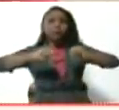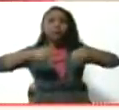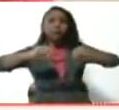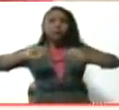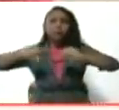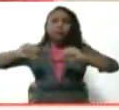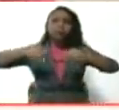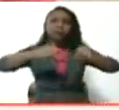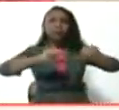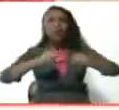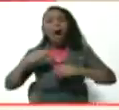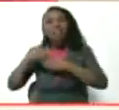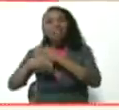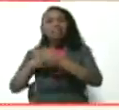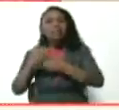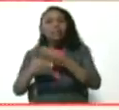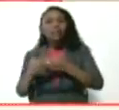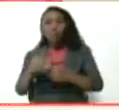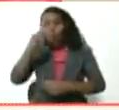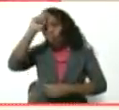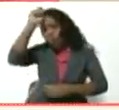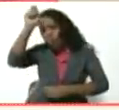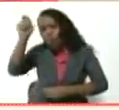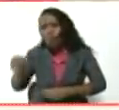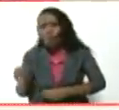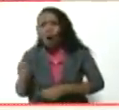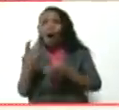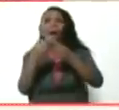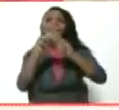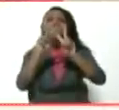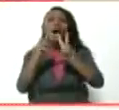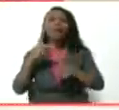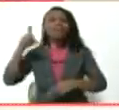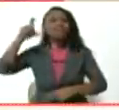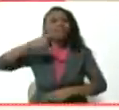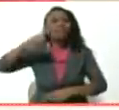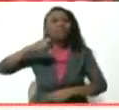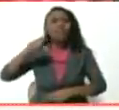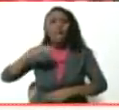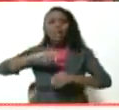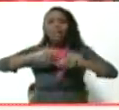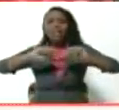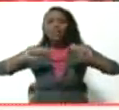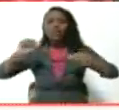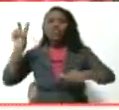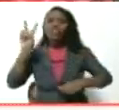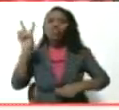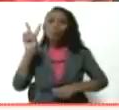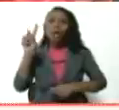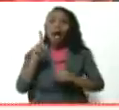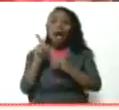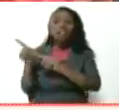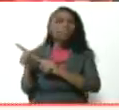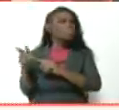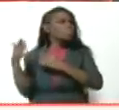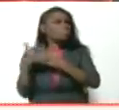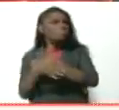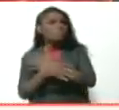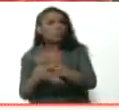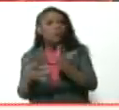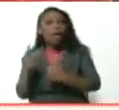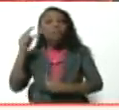marchando, haciendo un homenaje a la paz necesaria en el territorio venezolano. Eso es para el